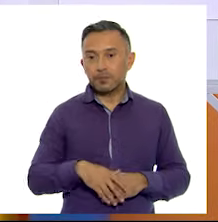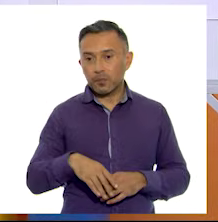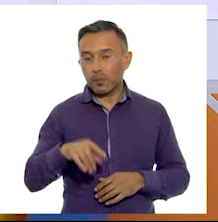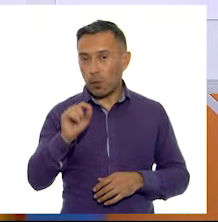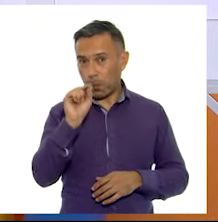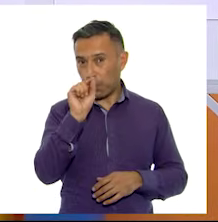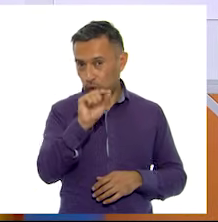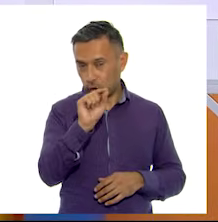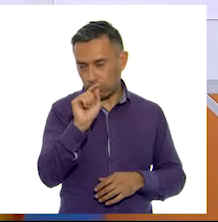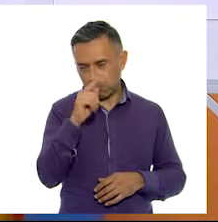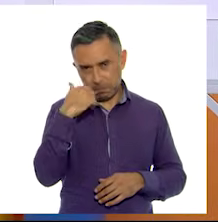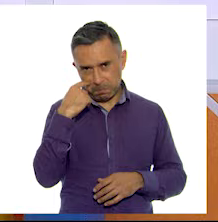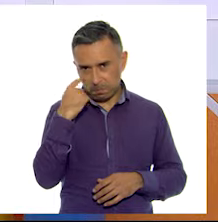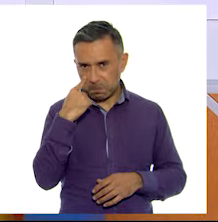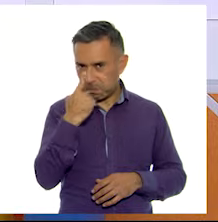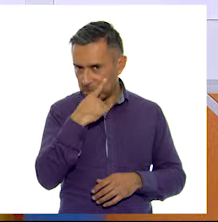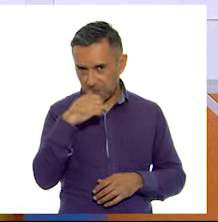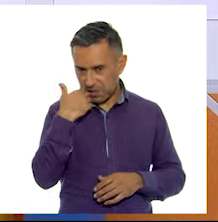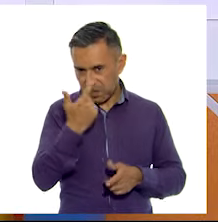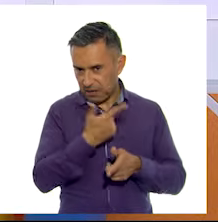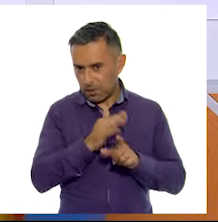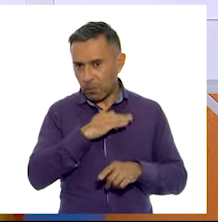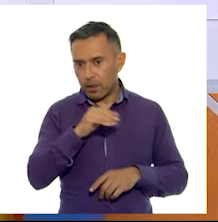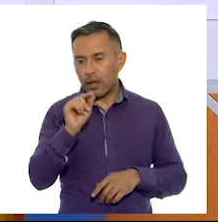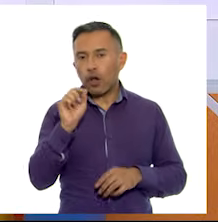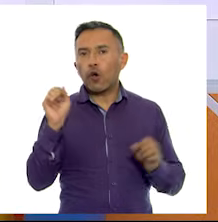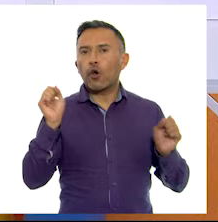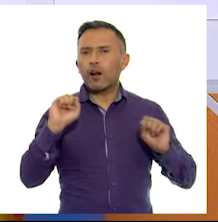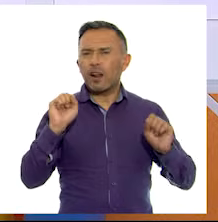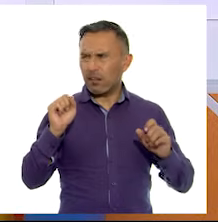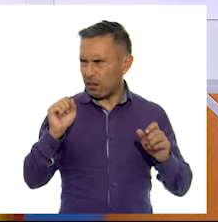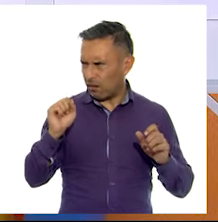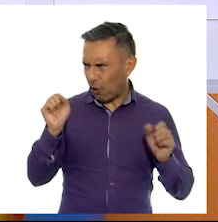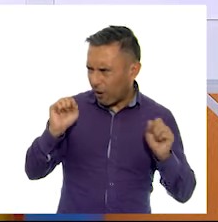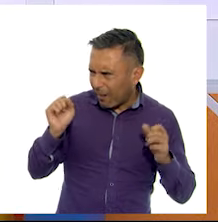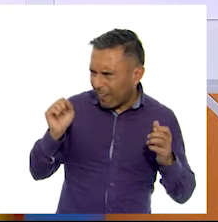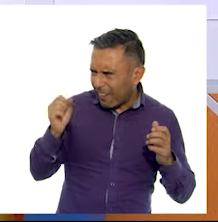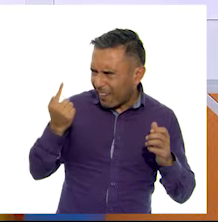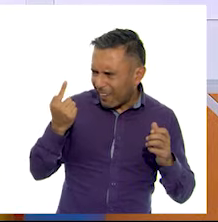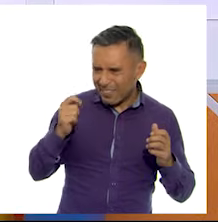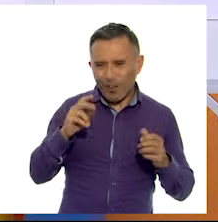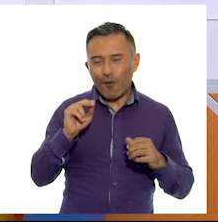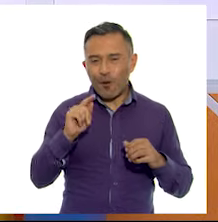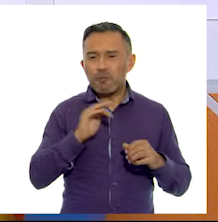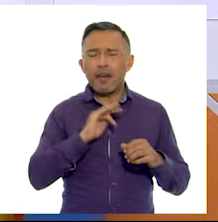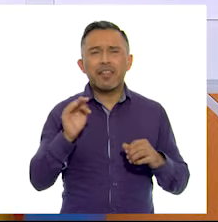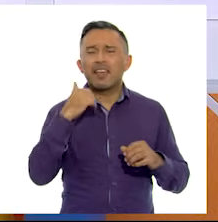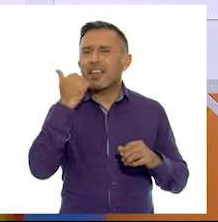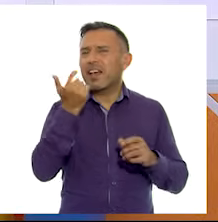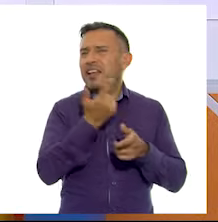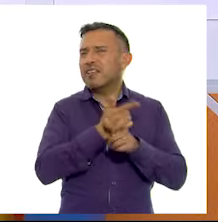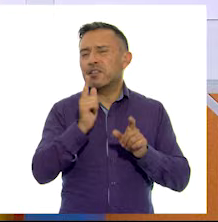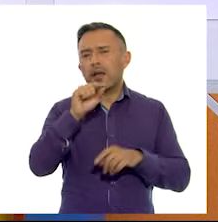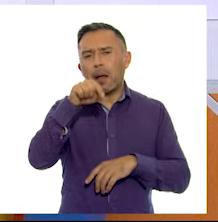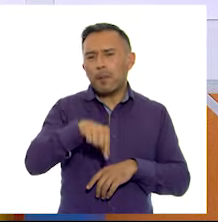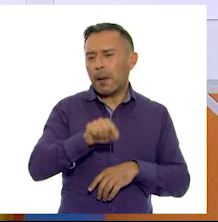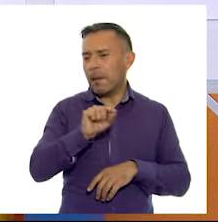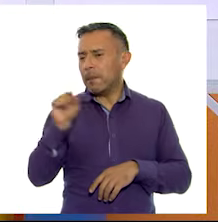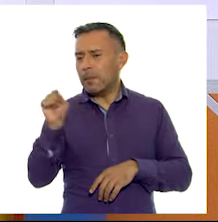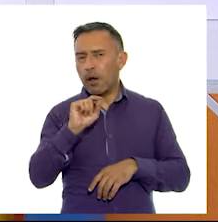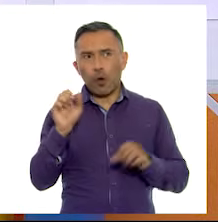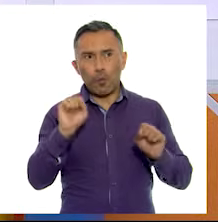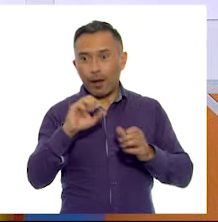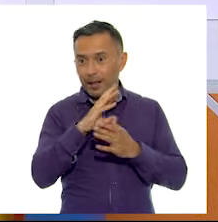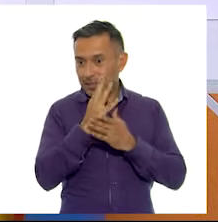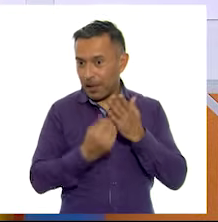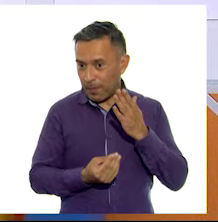el que tú quieras, ¿sí? Va a correr. ¿Cómo a correr? Va a correr hacia un lado, hacia arriba, abajo, hacia donde tú quieras. A ver, como que se echa a correr. Pero